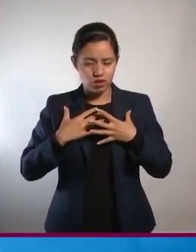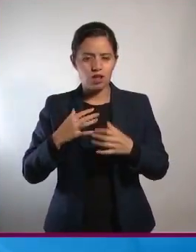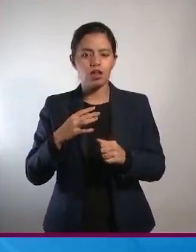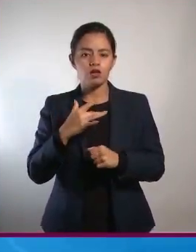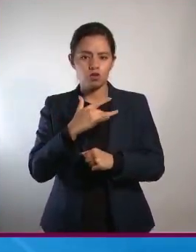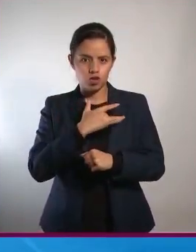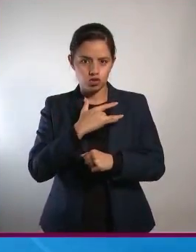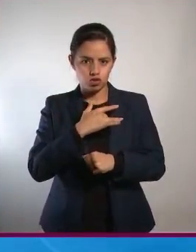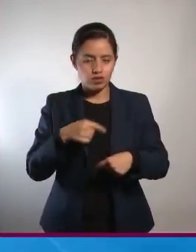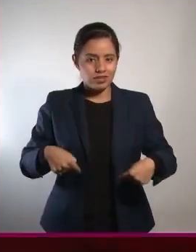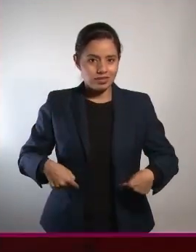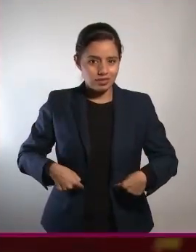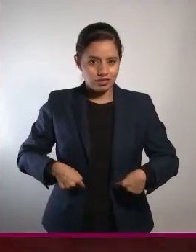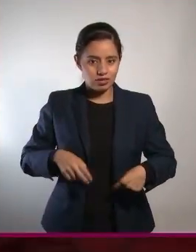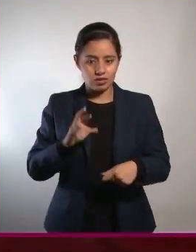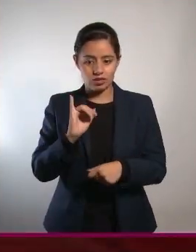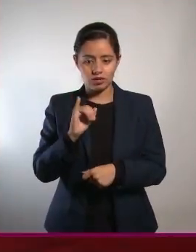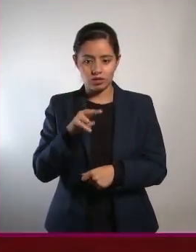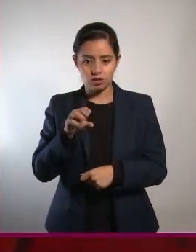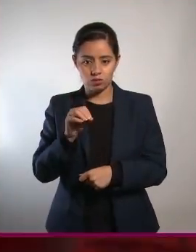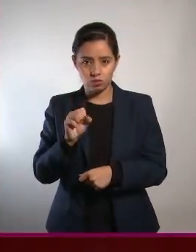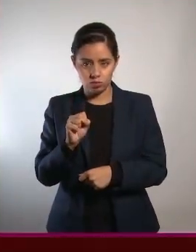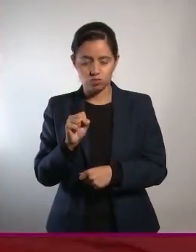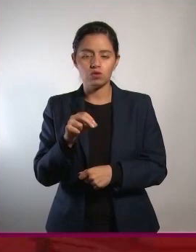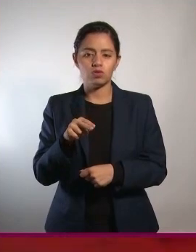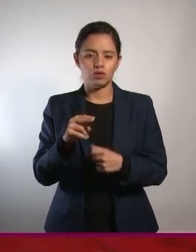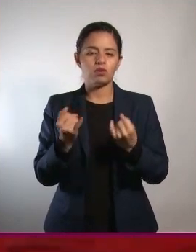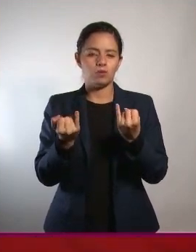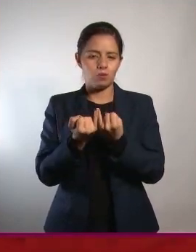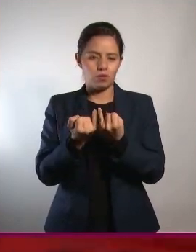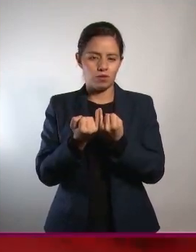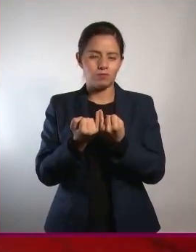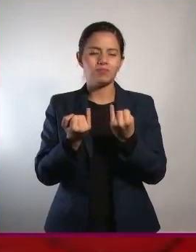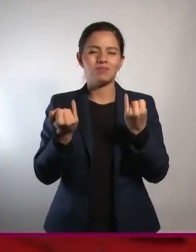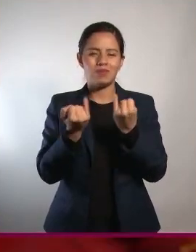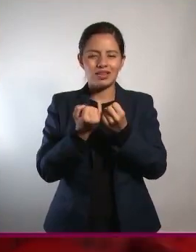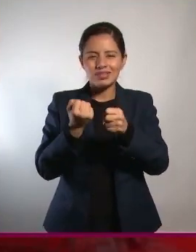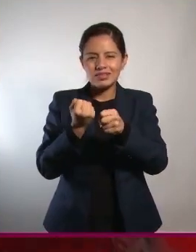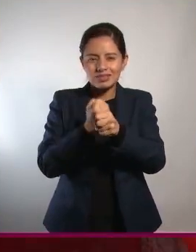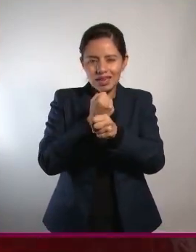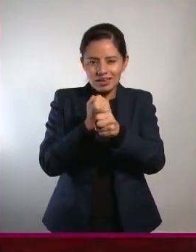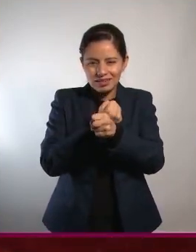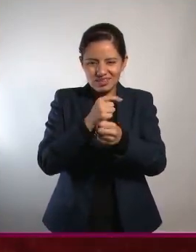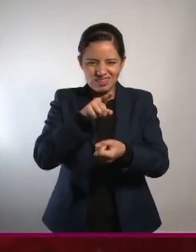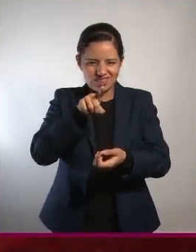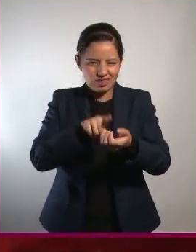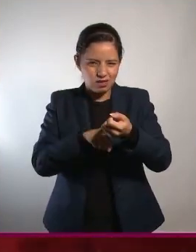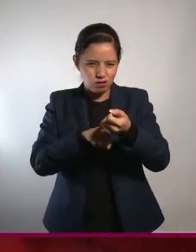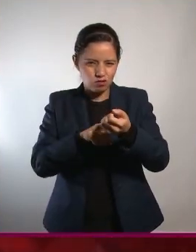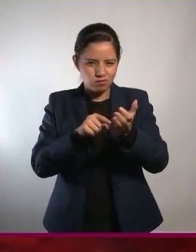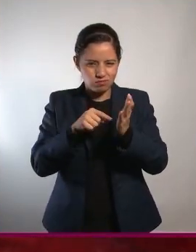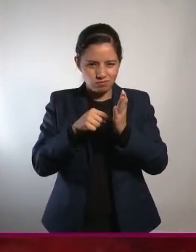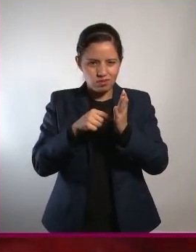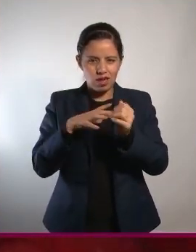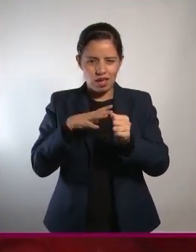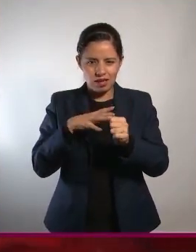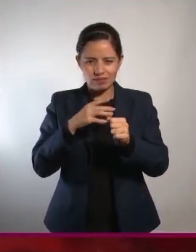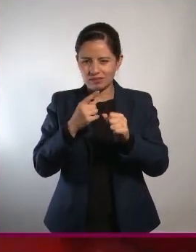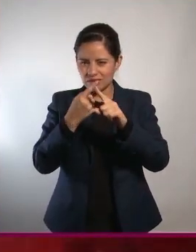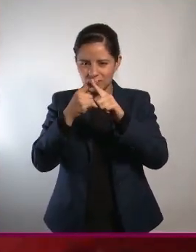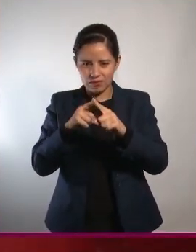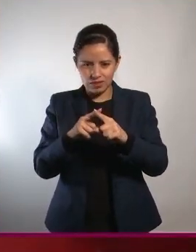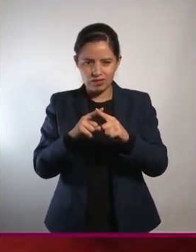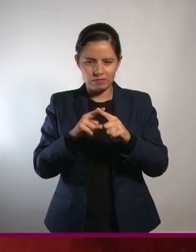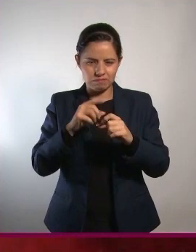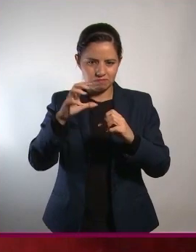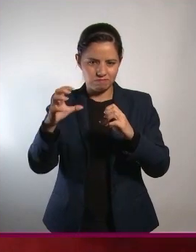los riñones también. Los vasos sanguíneos también tienen grandes cantidades de estos receptores.